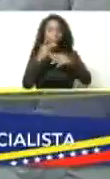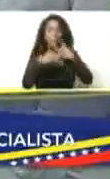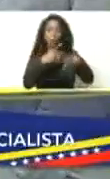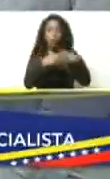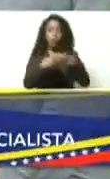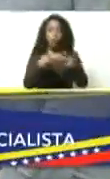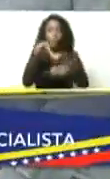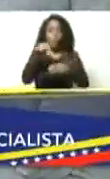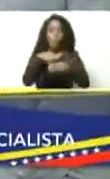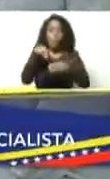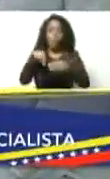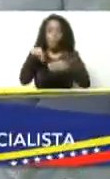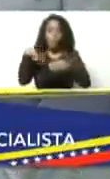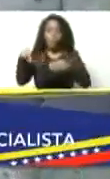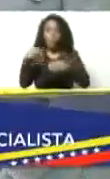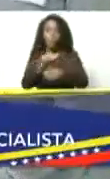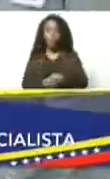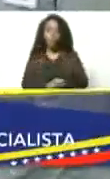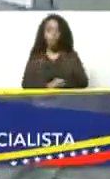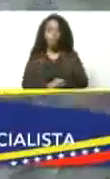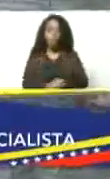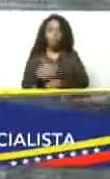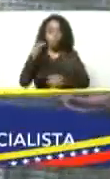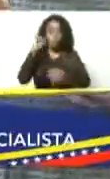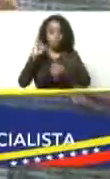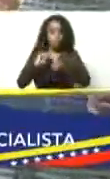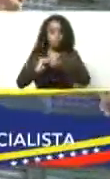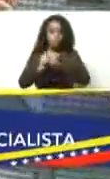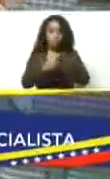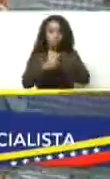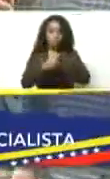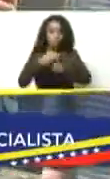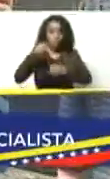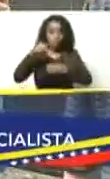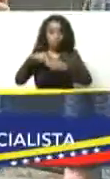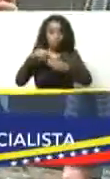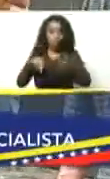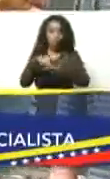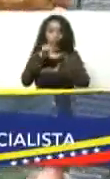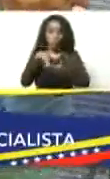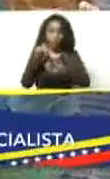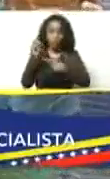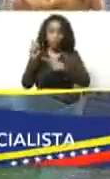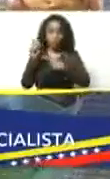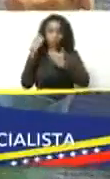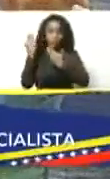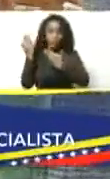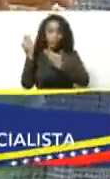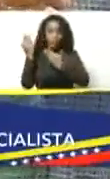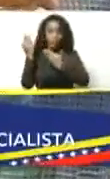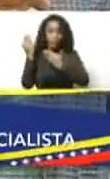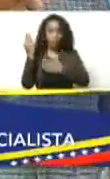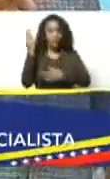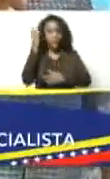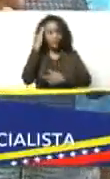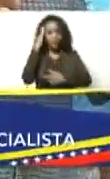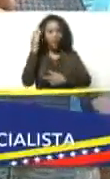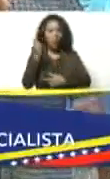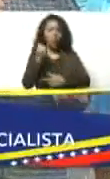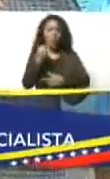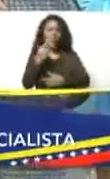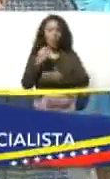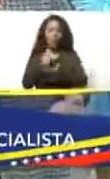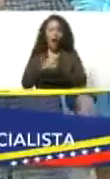semillas, presidente. Mira, uh-huh. Aquí está la papa, pues, semilla nacional. Semilla nacional. ¿Sabes cuánto, Laura, William, sabes cuánto